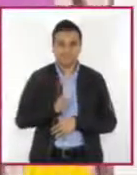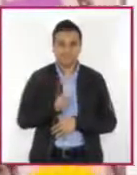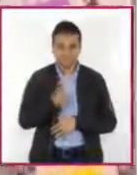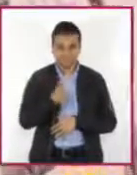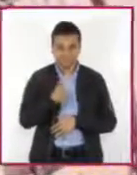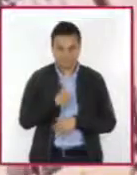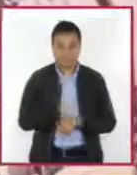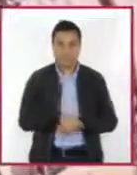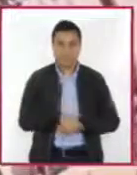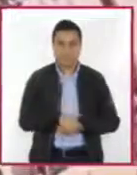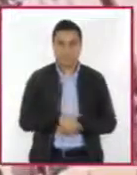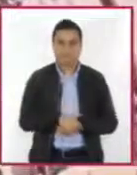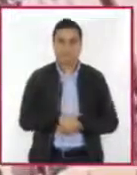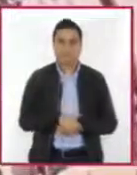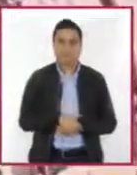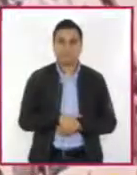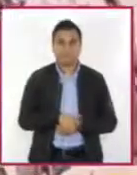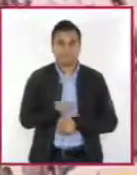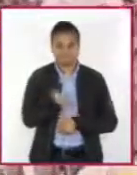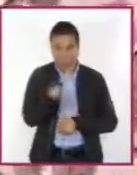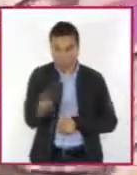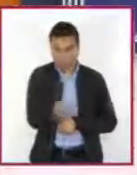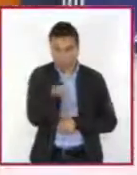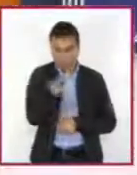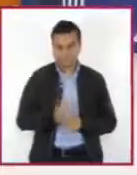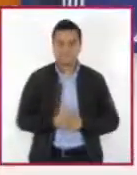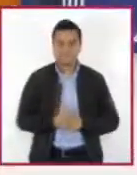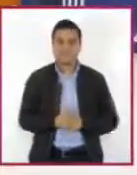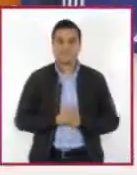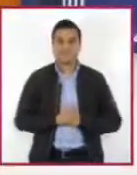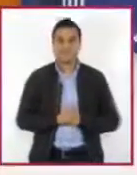11. ¿Tienen pregunta?